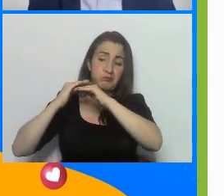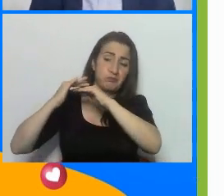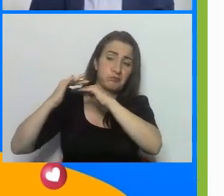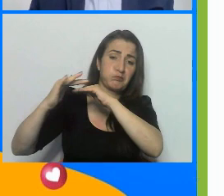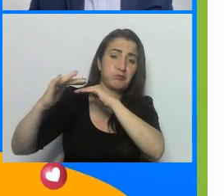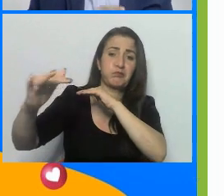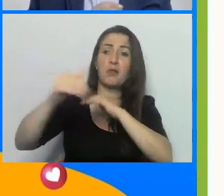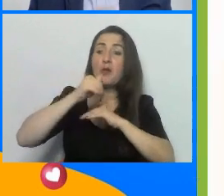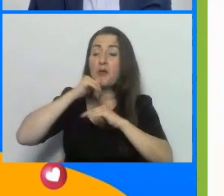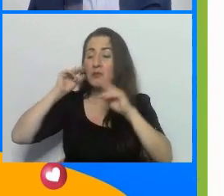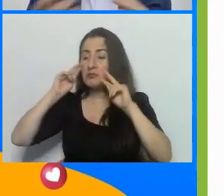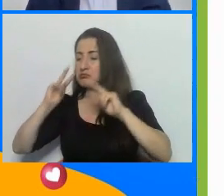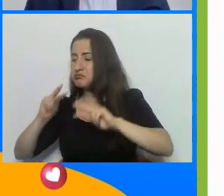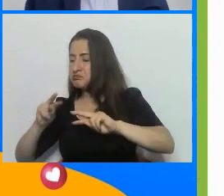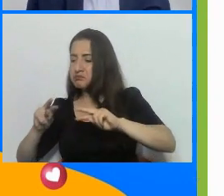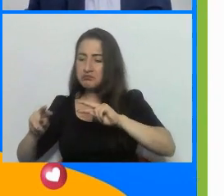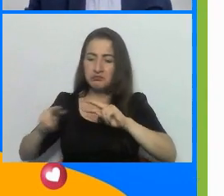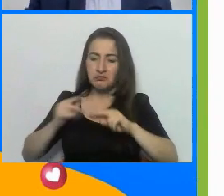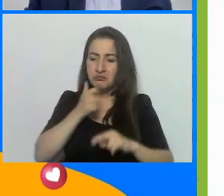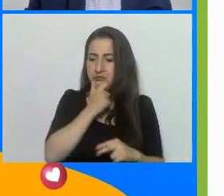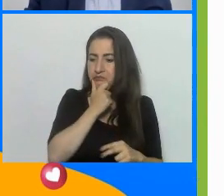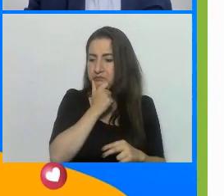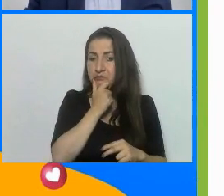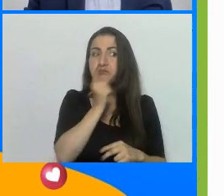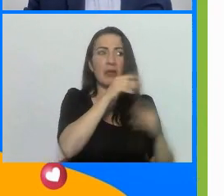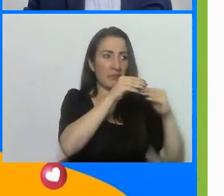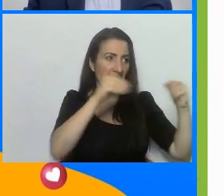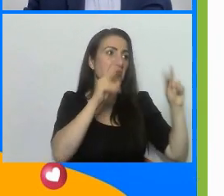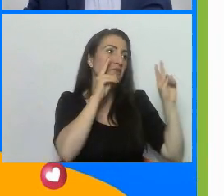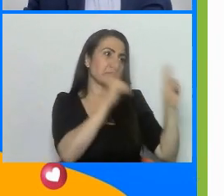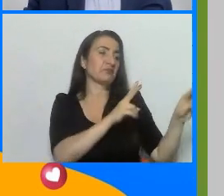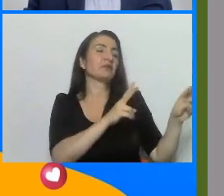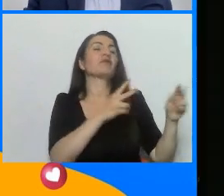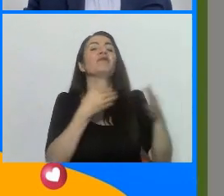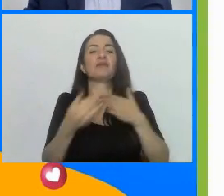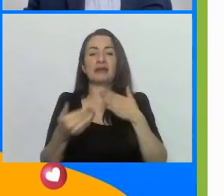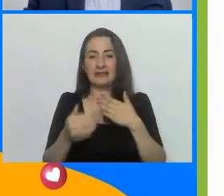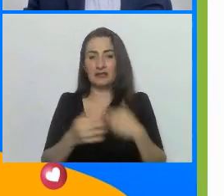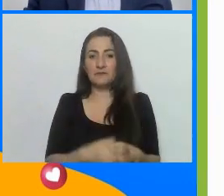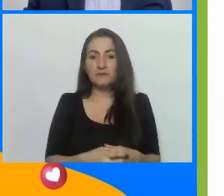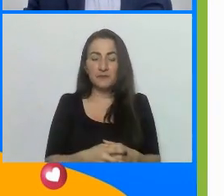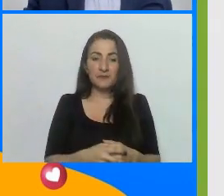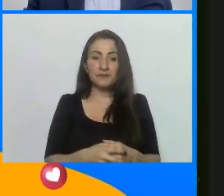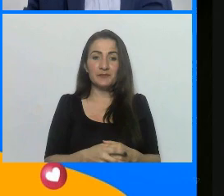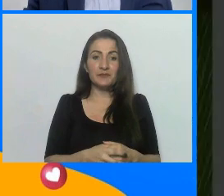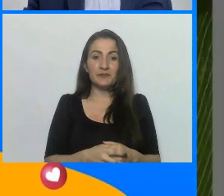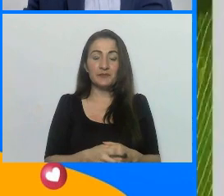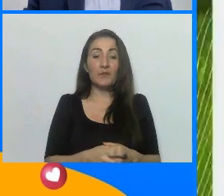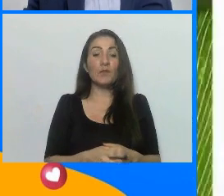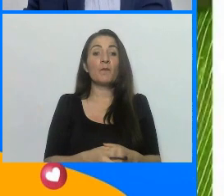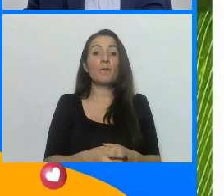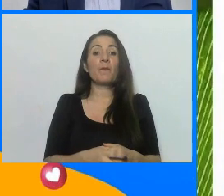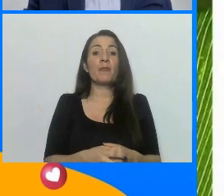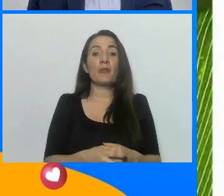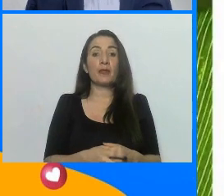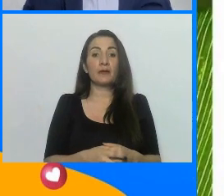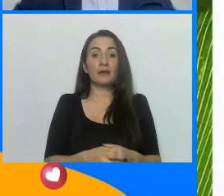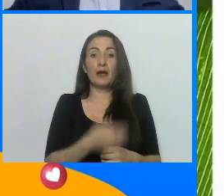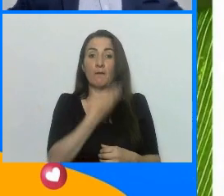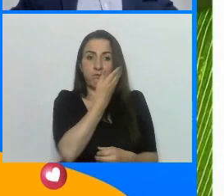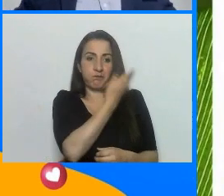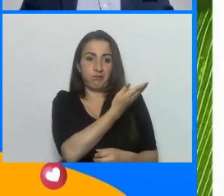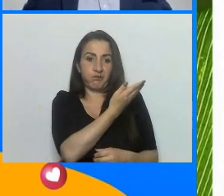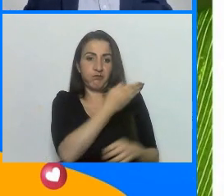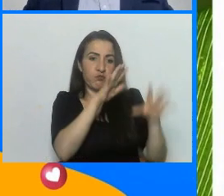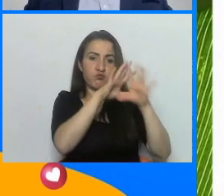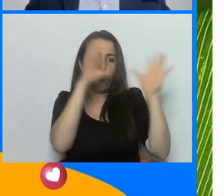no permite una homogeneidad que nosotros la podamos determinar. ¿Ok? Bien. Voy a dar un paso muy rápido por lo que